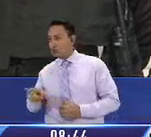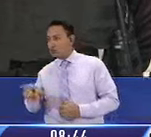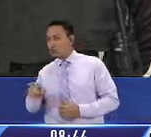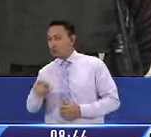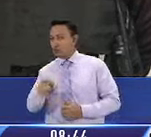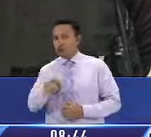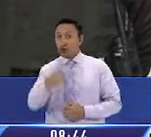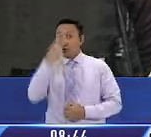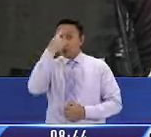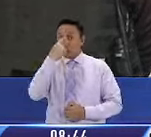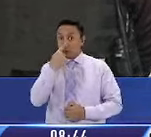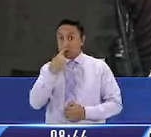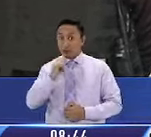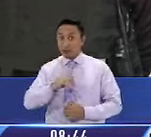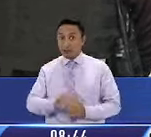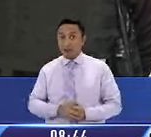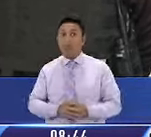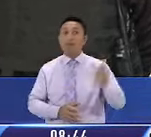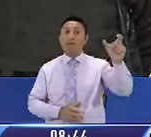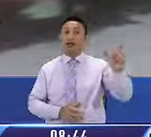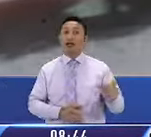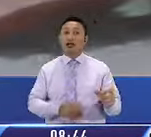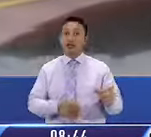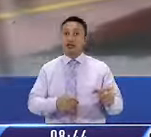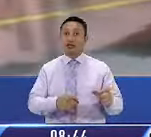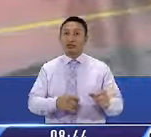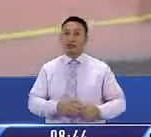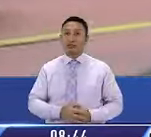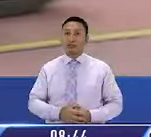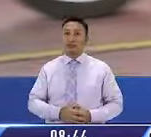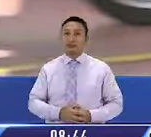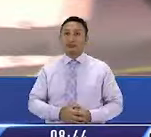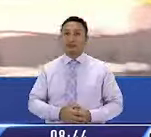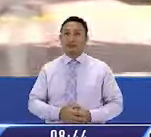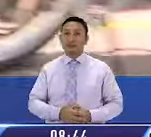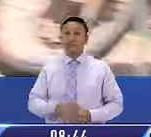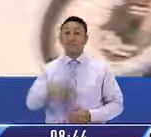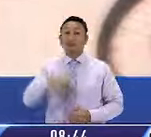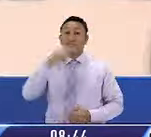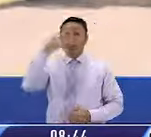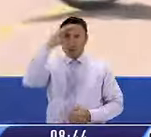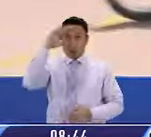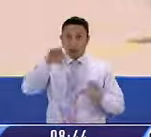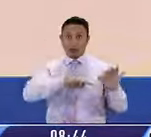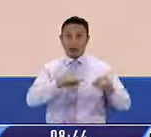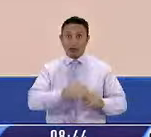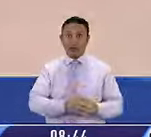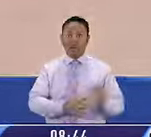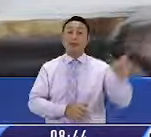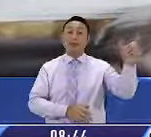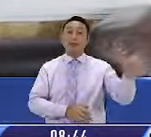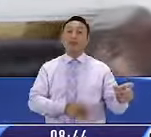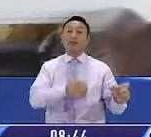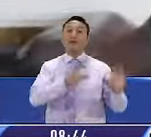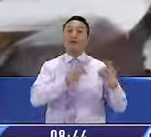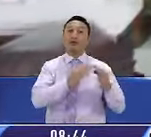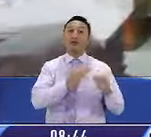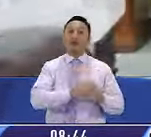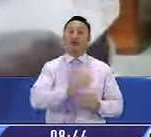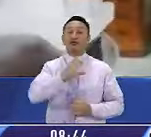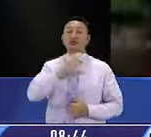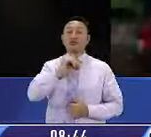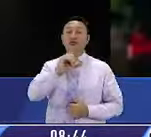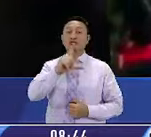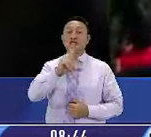encontrada una ciudadana quien es requerida por la justicia. En este caso, los uniformados indicaron que se trataría de una presunta familiar de Fabricio